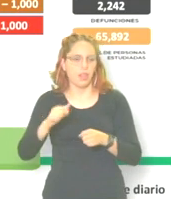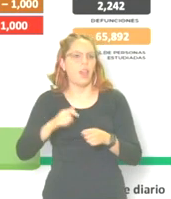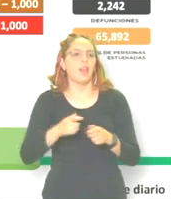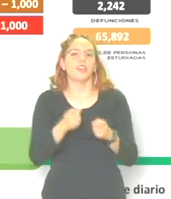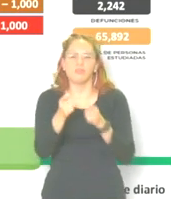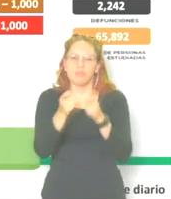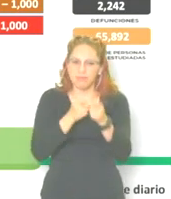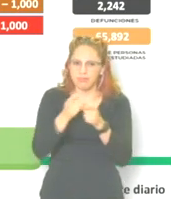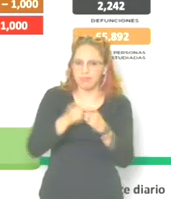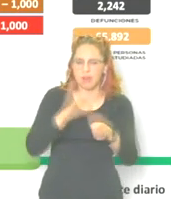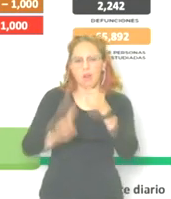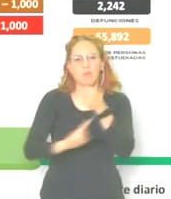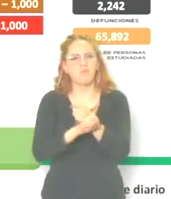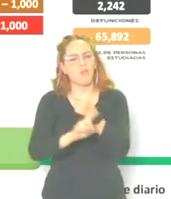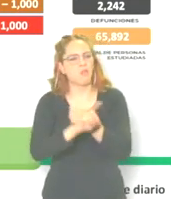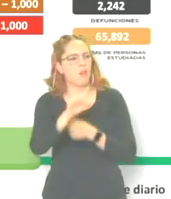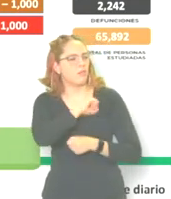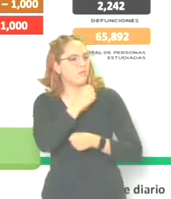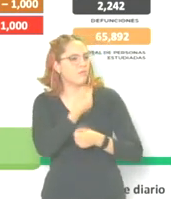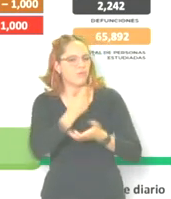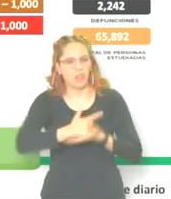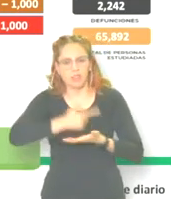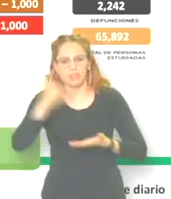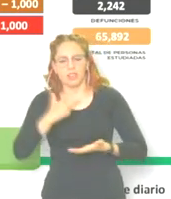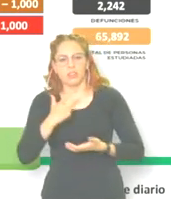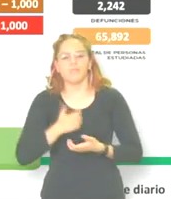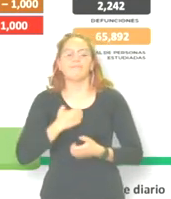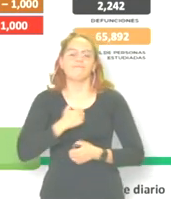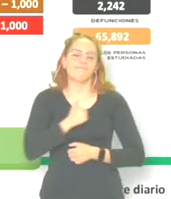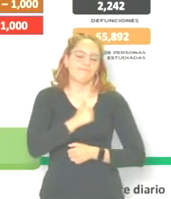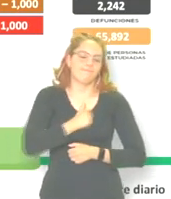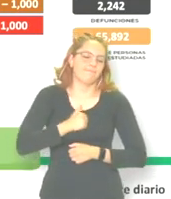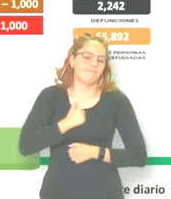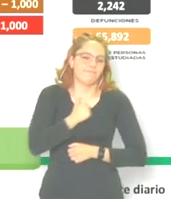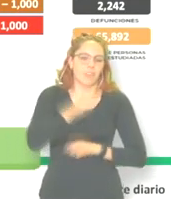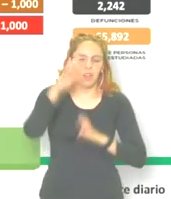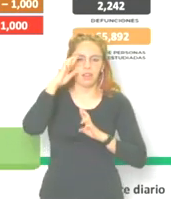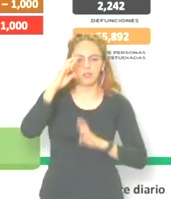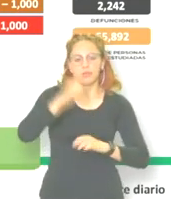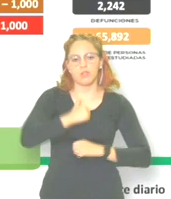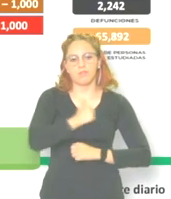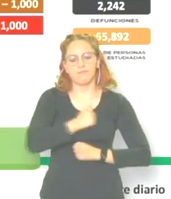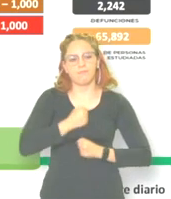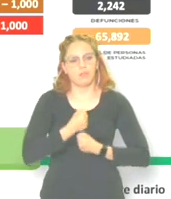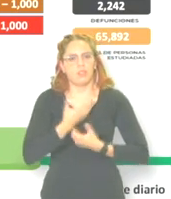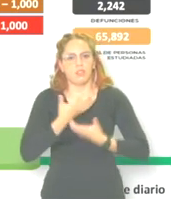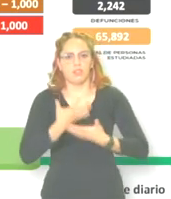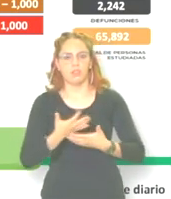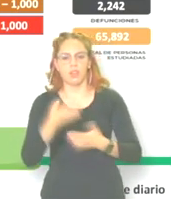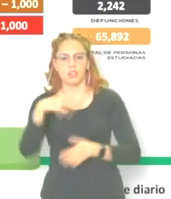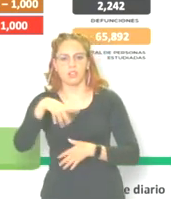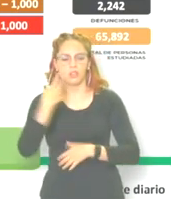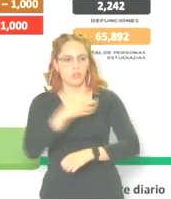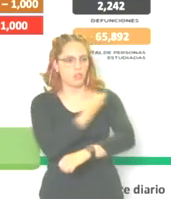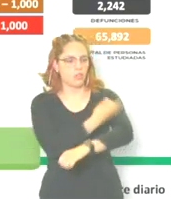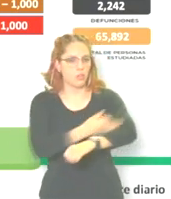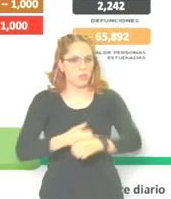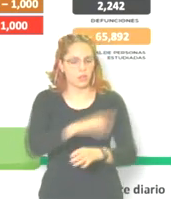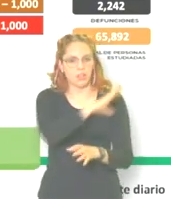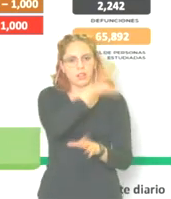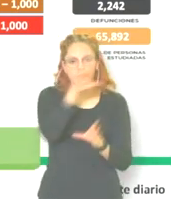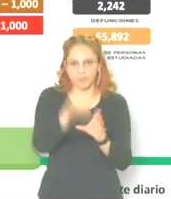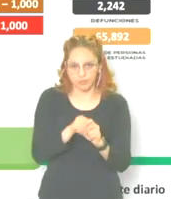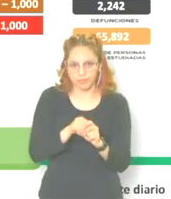aquí enviamos muy respetuosamente nuestro más sentido pésame a todas estas 14 familias, que sumadas